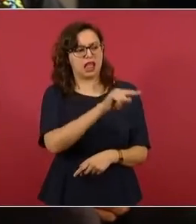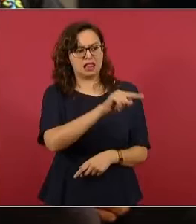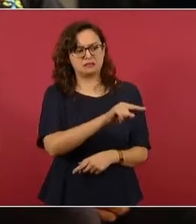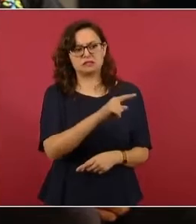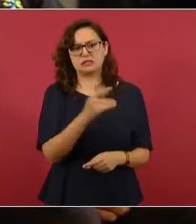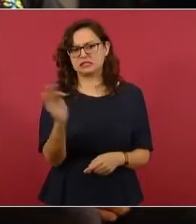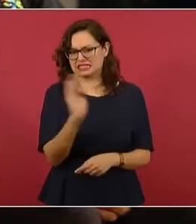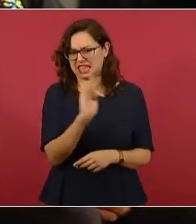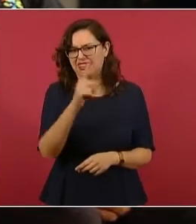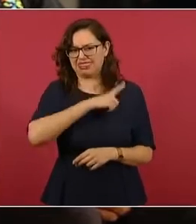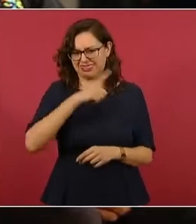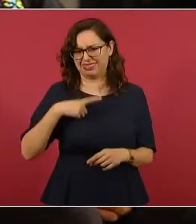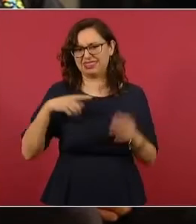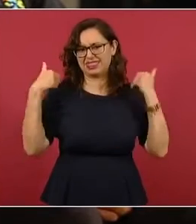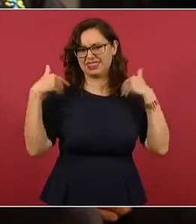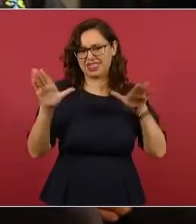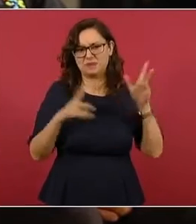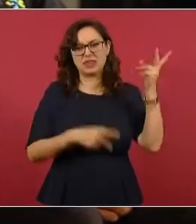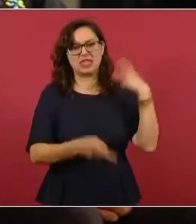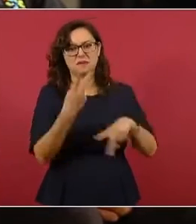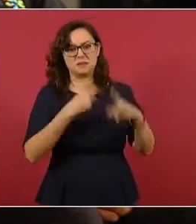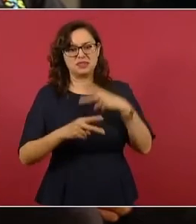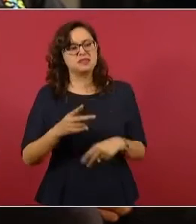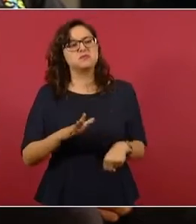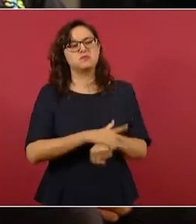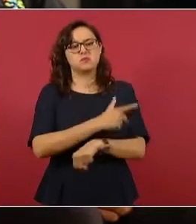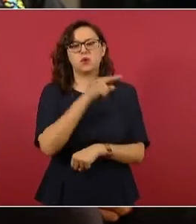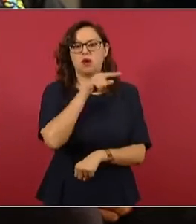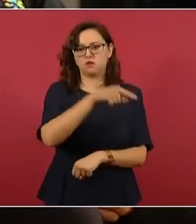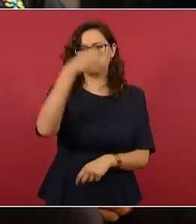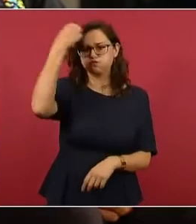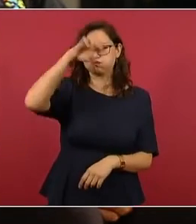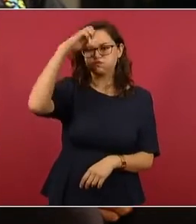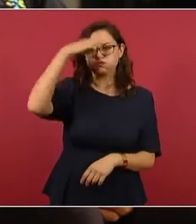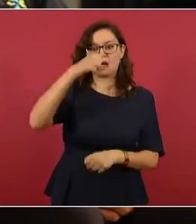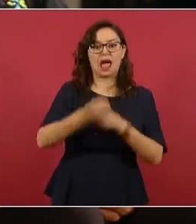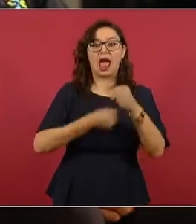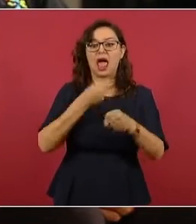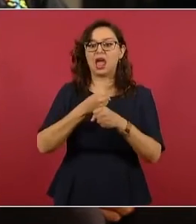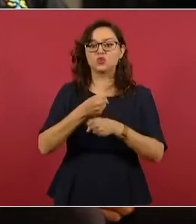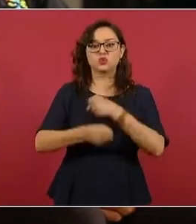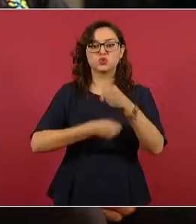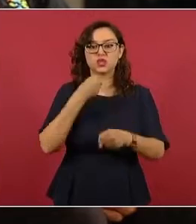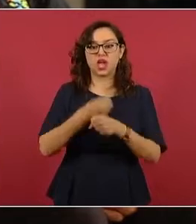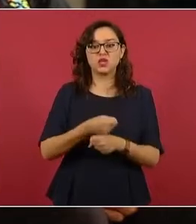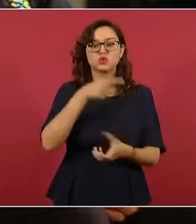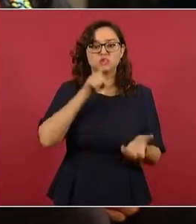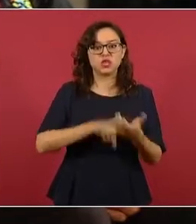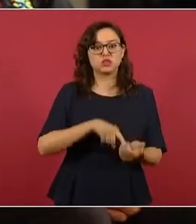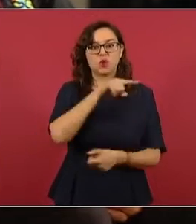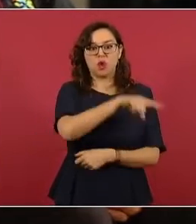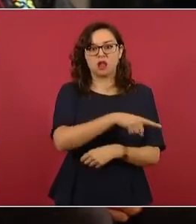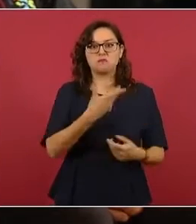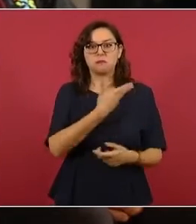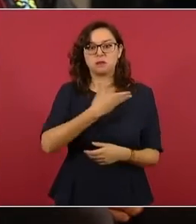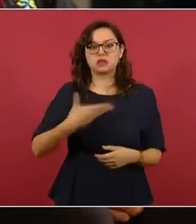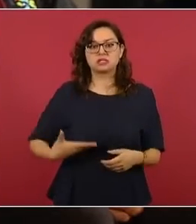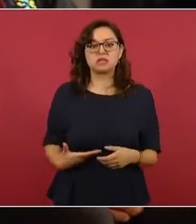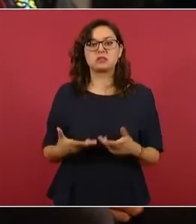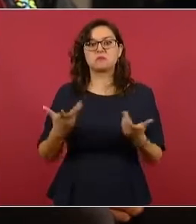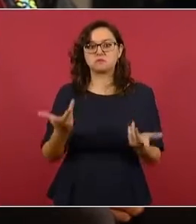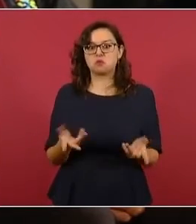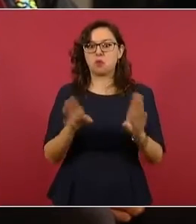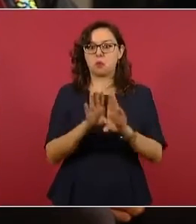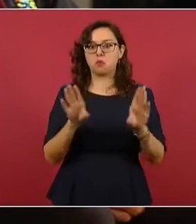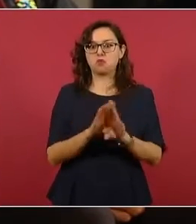tema aeroportuario, lo digo porque yo lo conozco desde hace muchos años. Él estuvo a cargo del hangar presidencial, él le puede incluso decir cómo